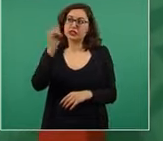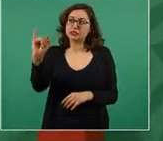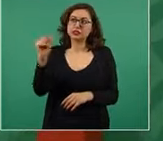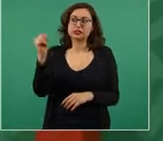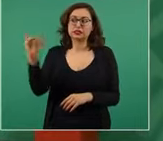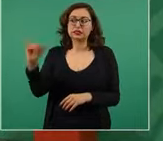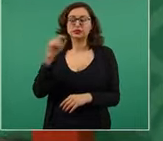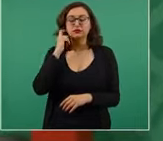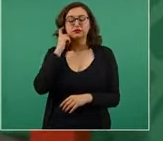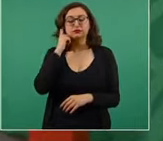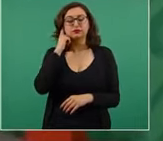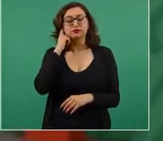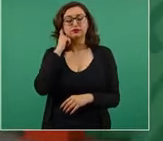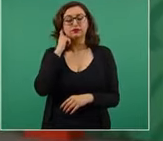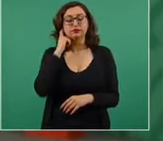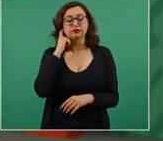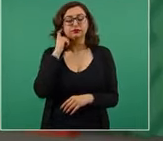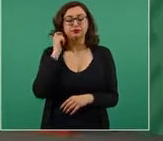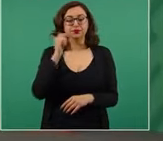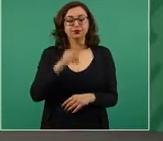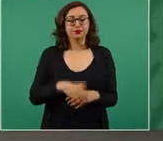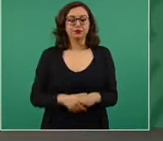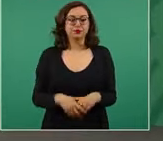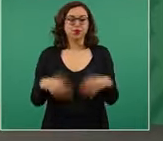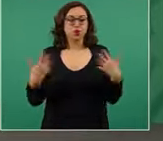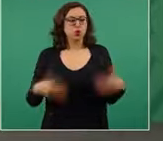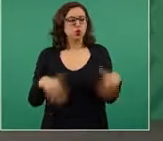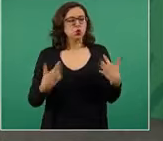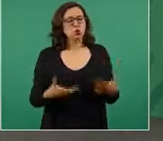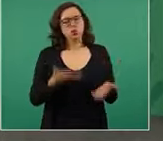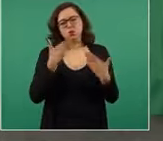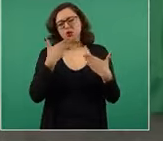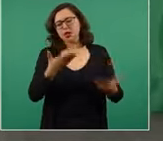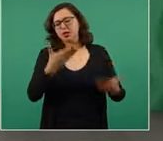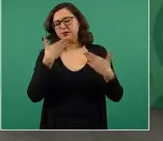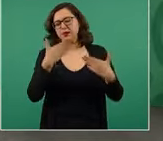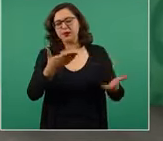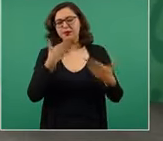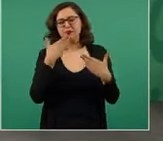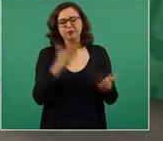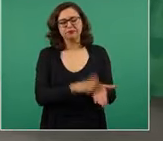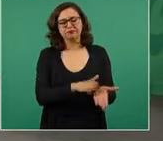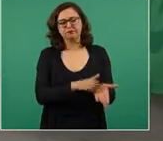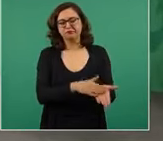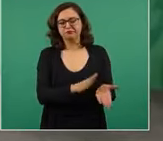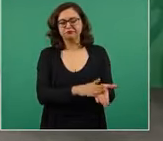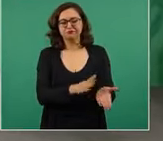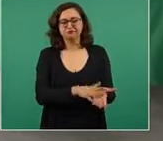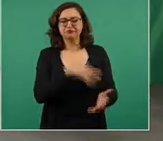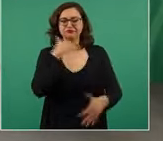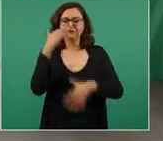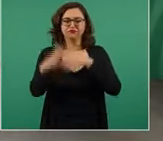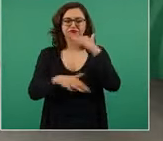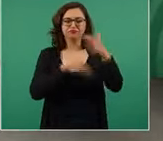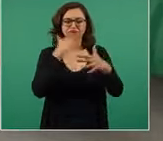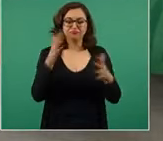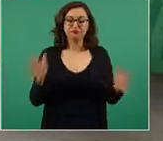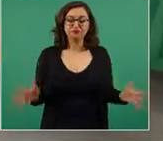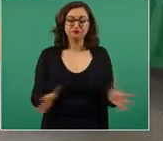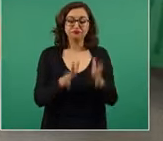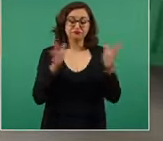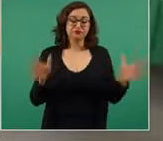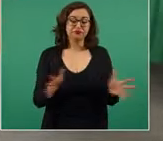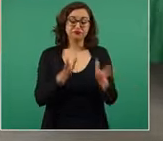Se dedicaban nada más a elogiar a los políticos corruptos de